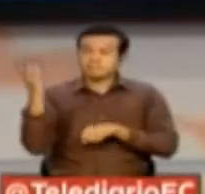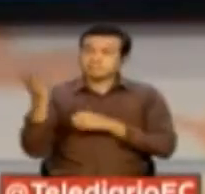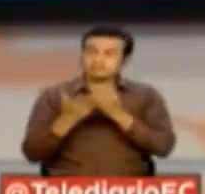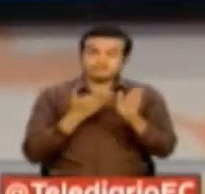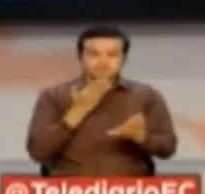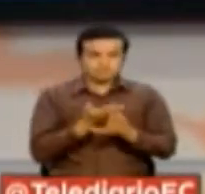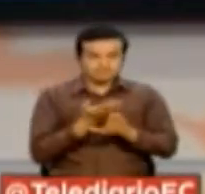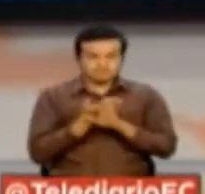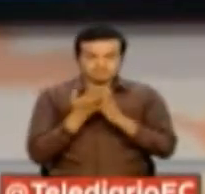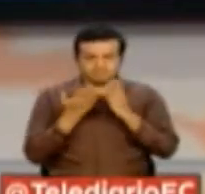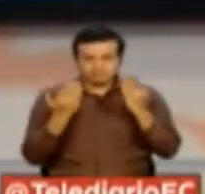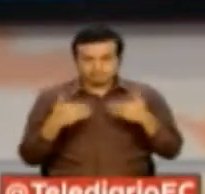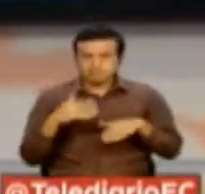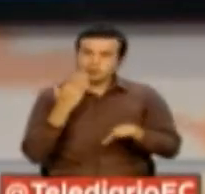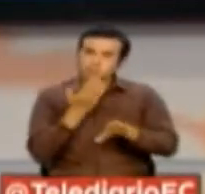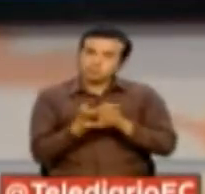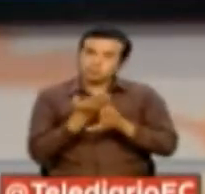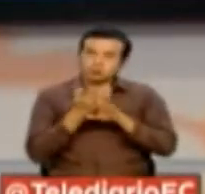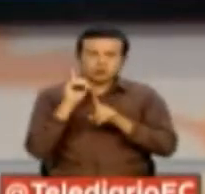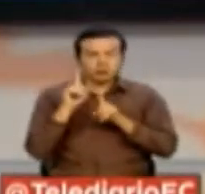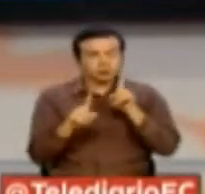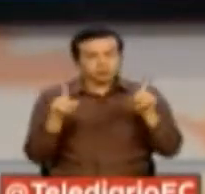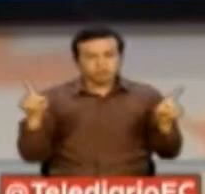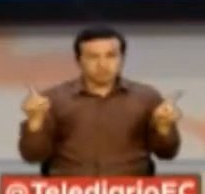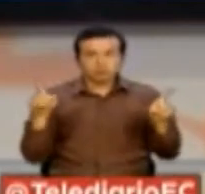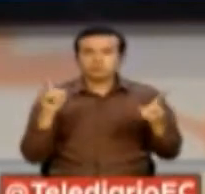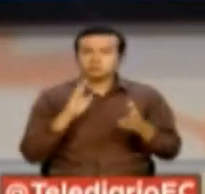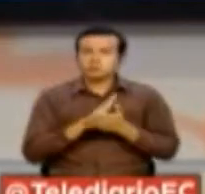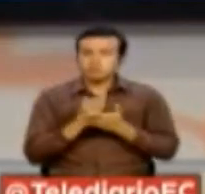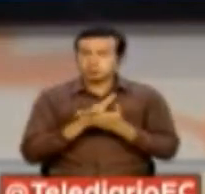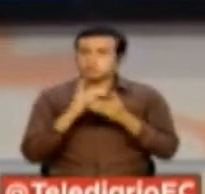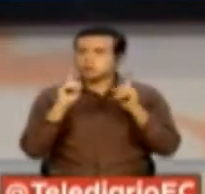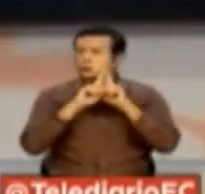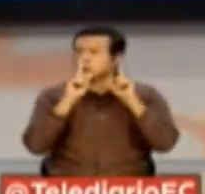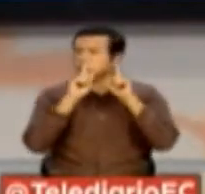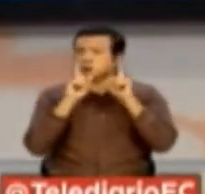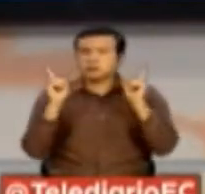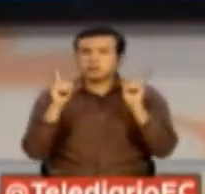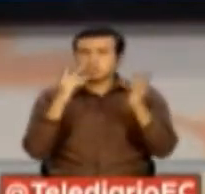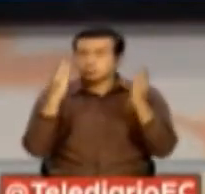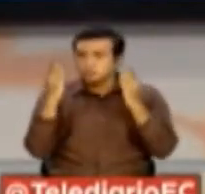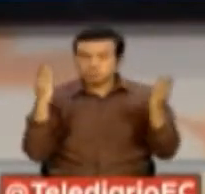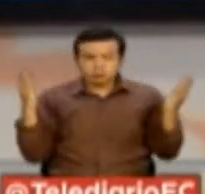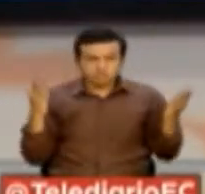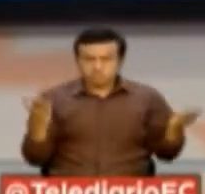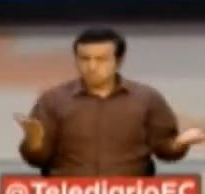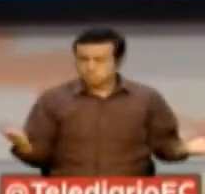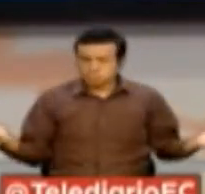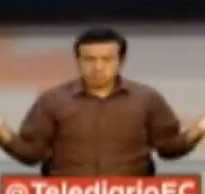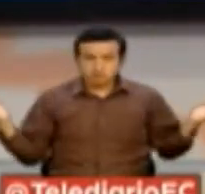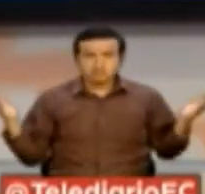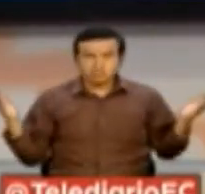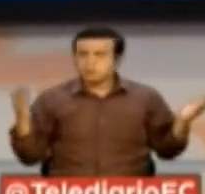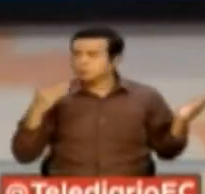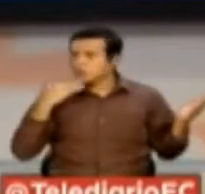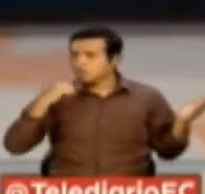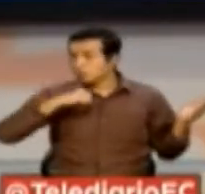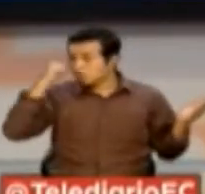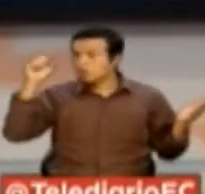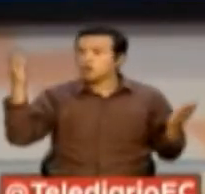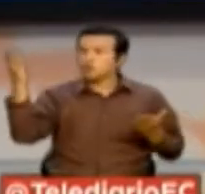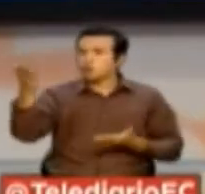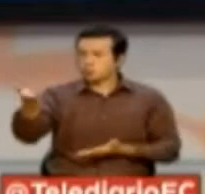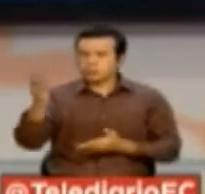ofertas ofertas que a veces eran de intermediarios esto simplemente se comparaba a la oferta y se daba al mejor postor